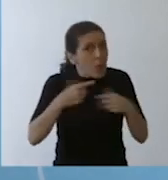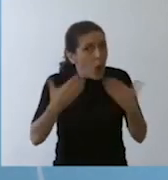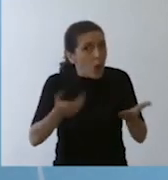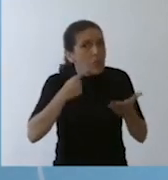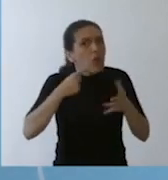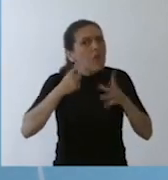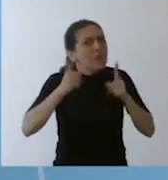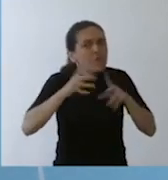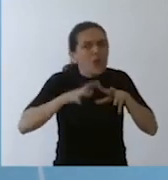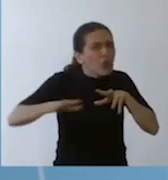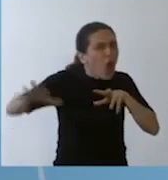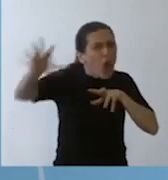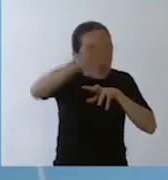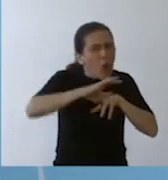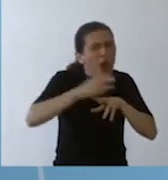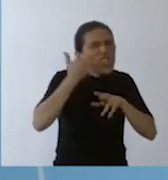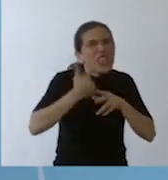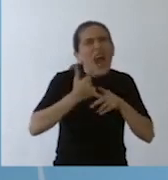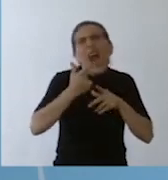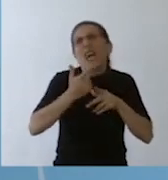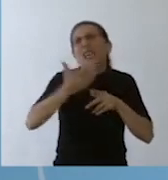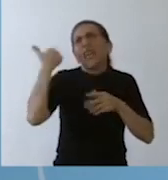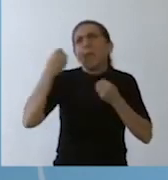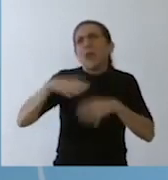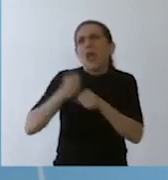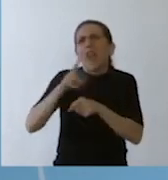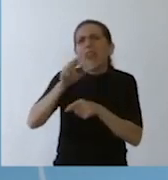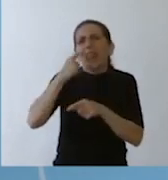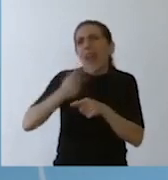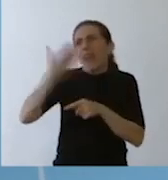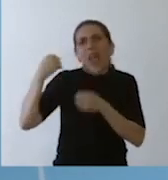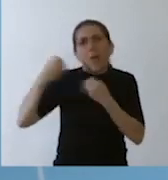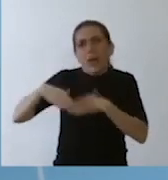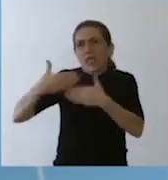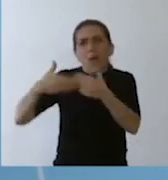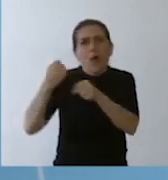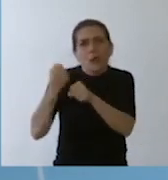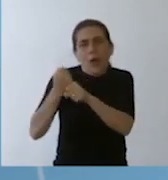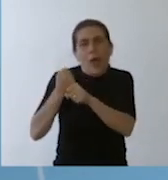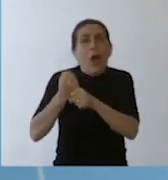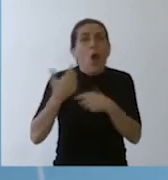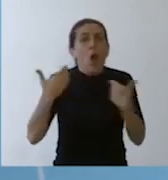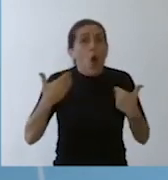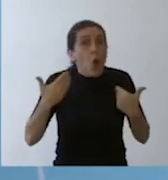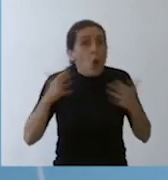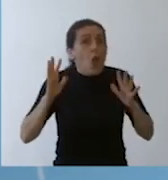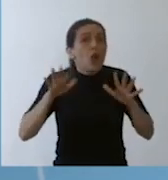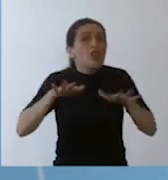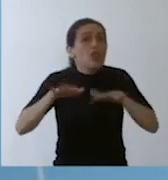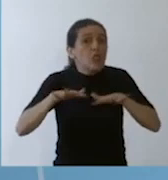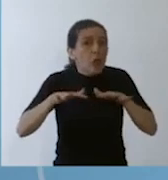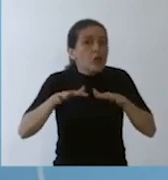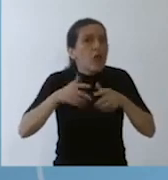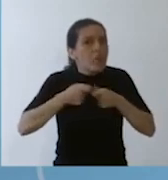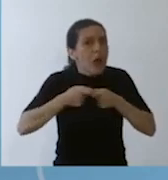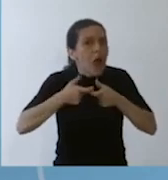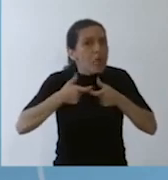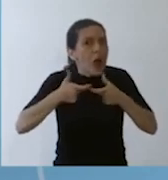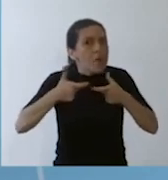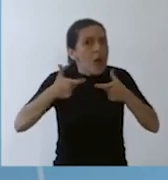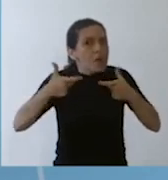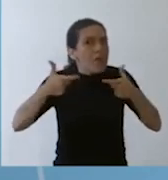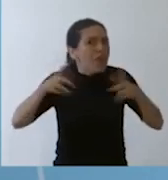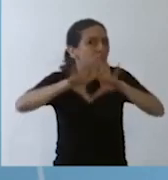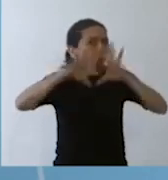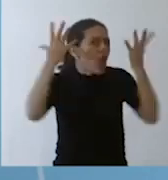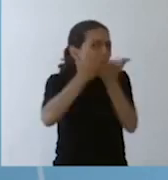las jurisdicciones. Lo venimos haciendo desde hace 30 días, obviamente que la situación que ha ido creciendo y empeorando a nivel